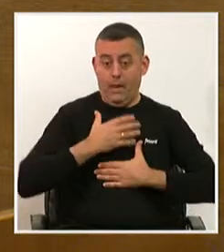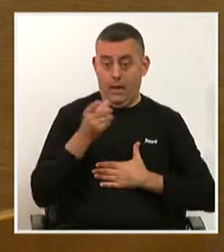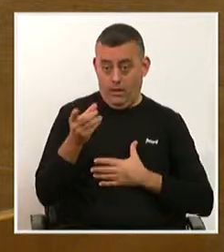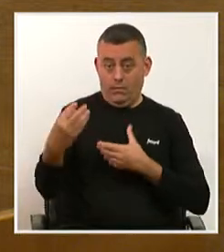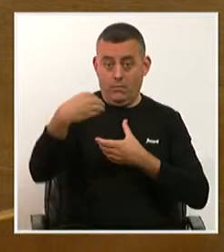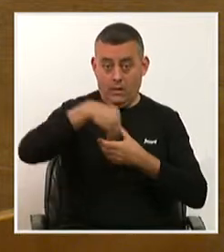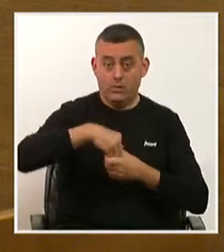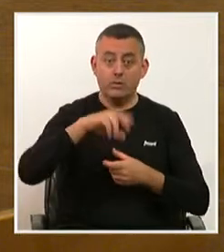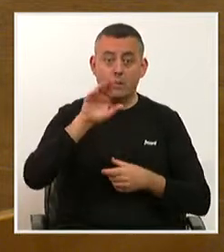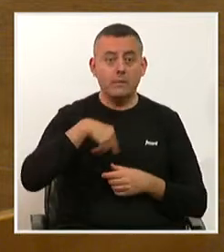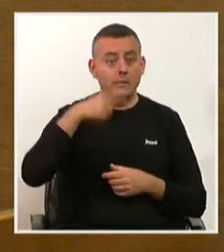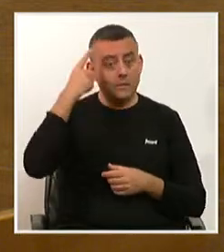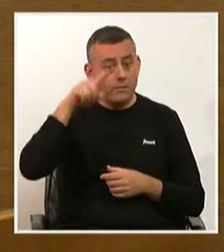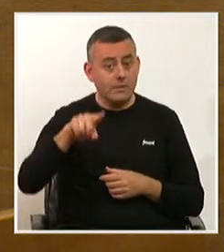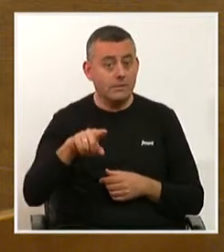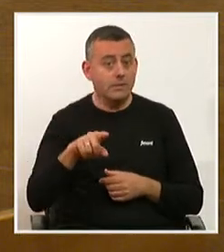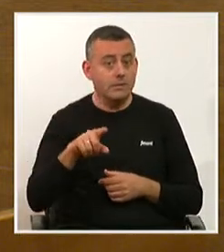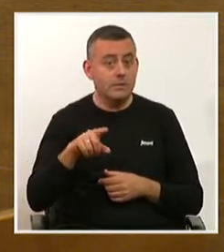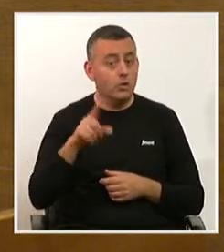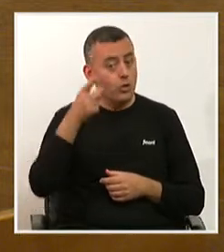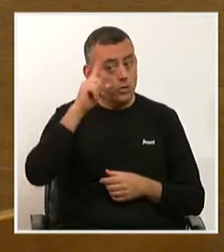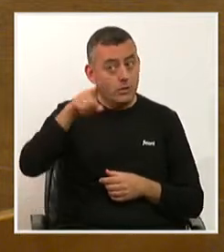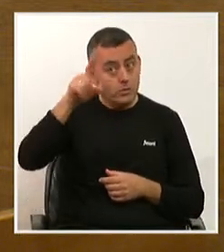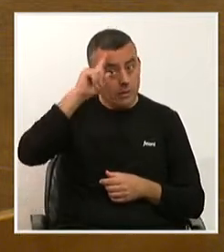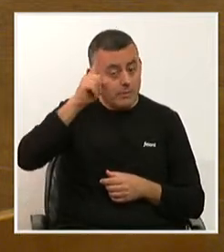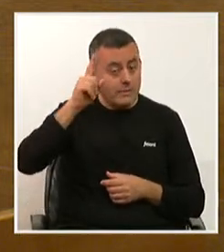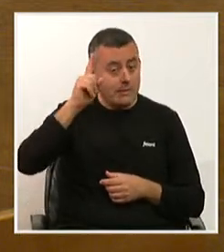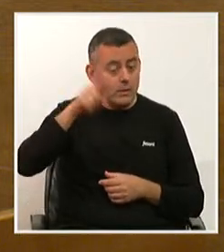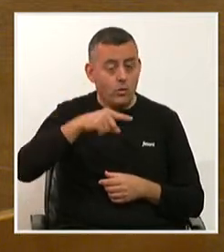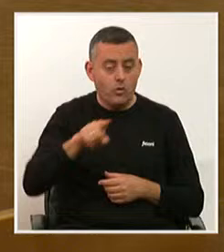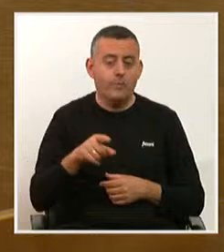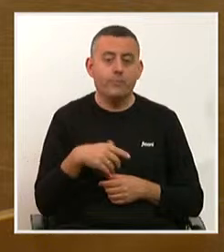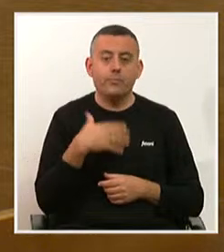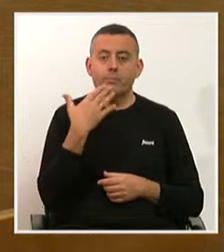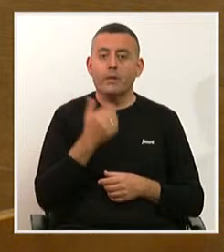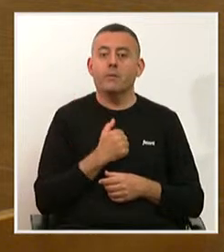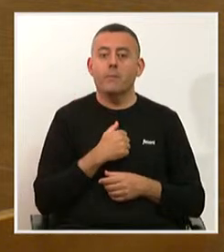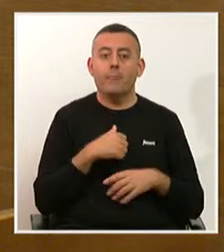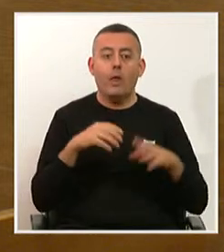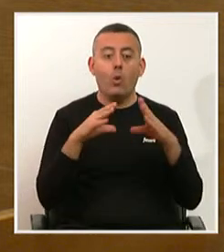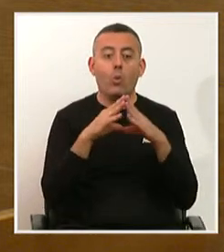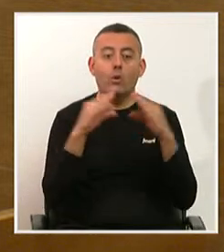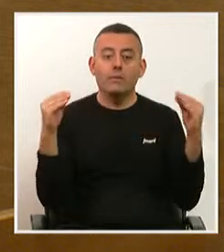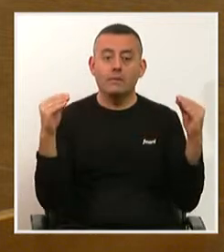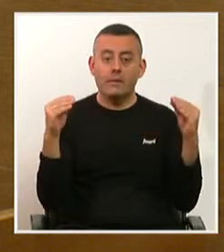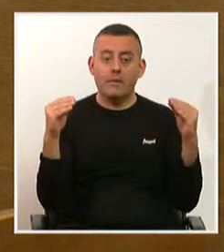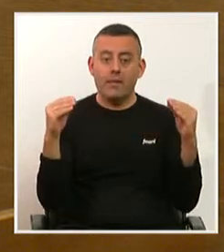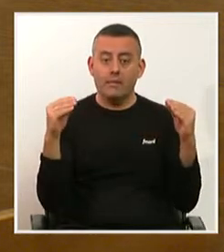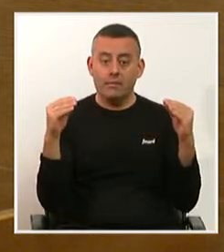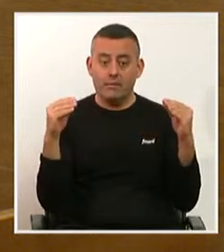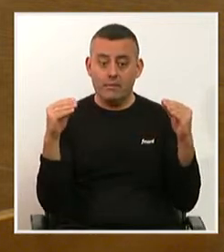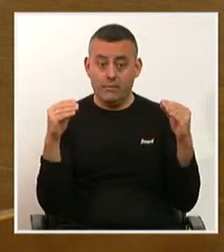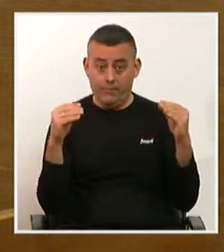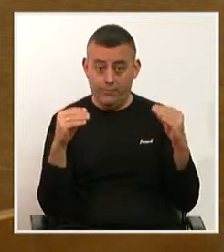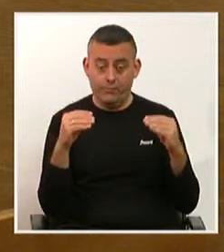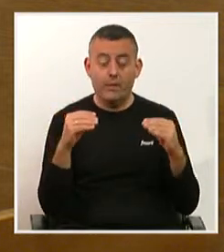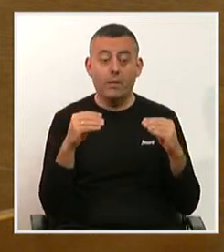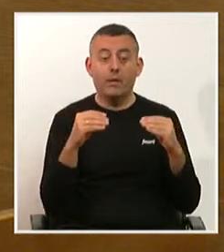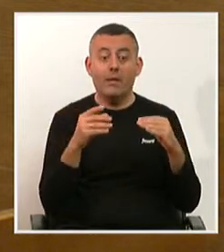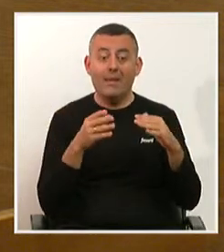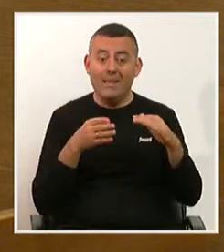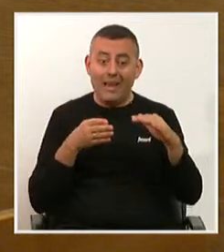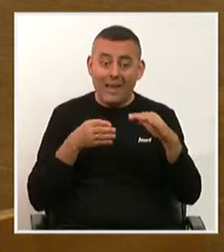delut obligator a la universad de yens que es una manera